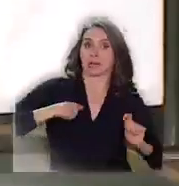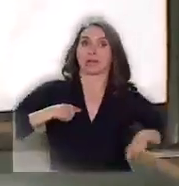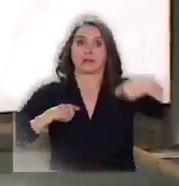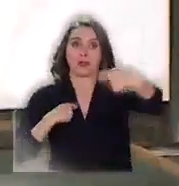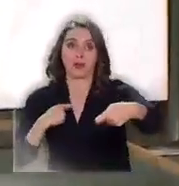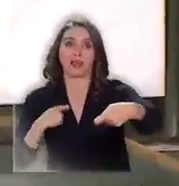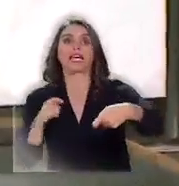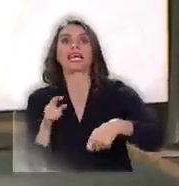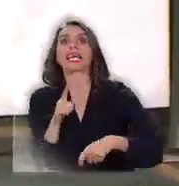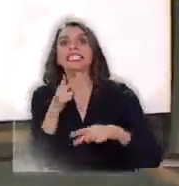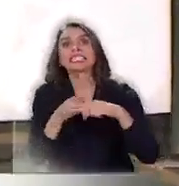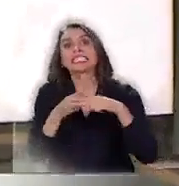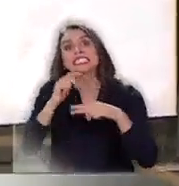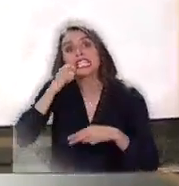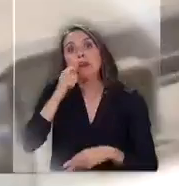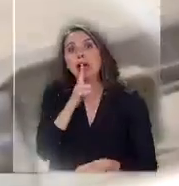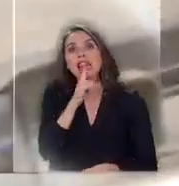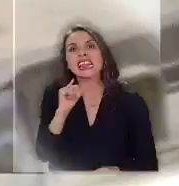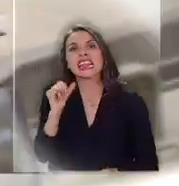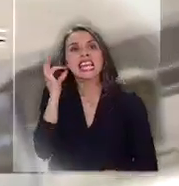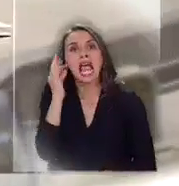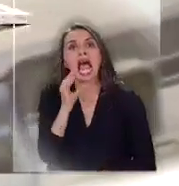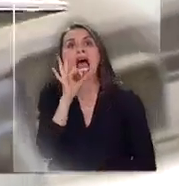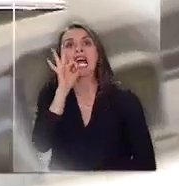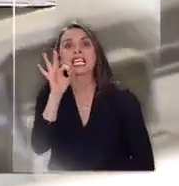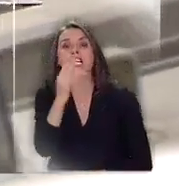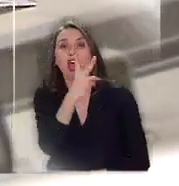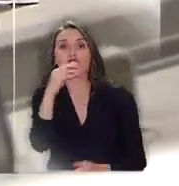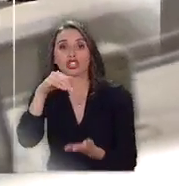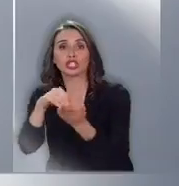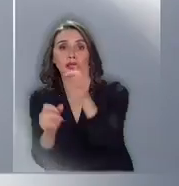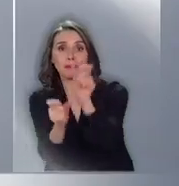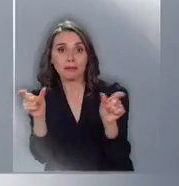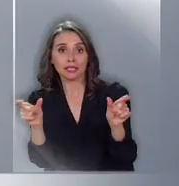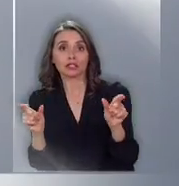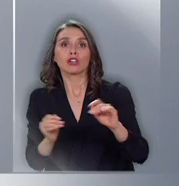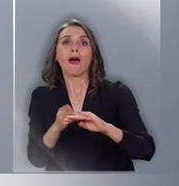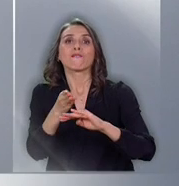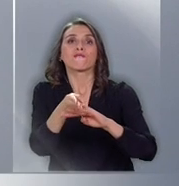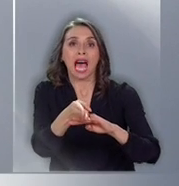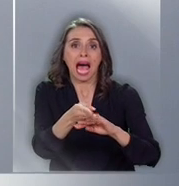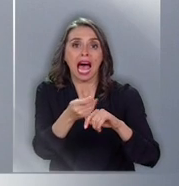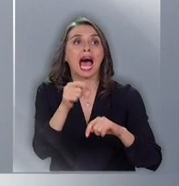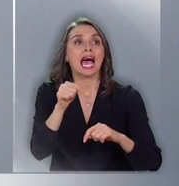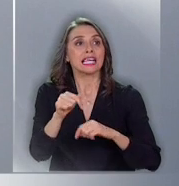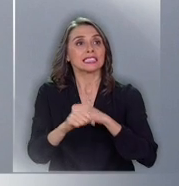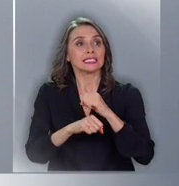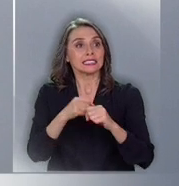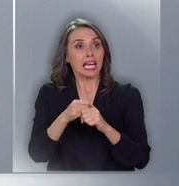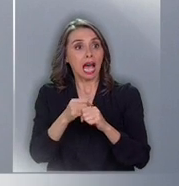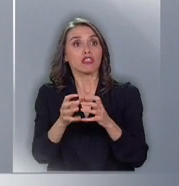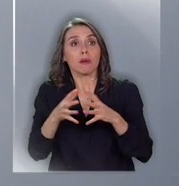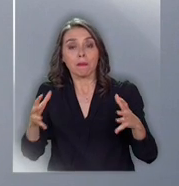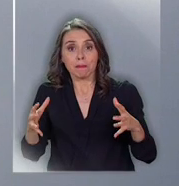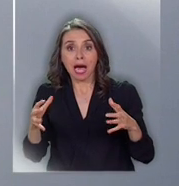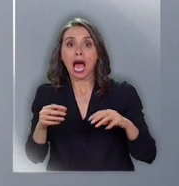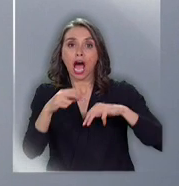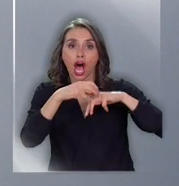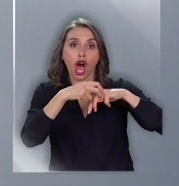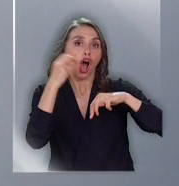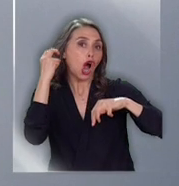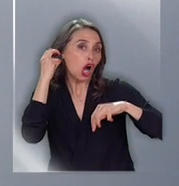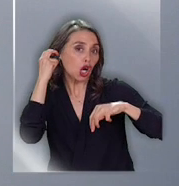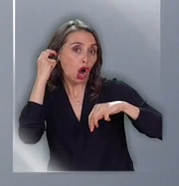Fácil. La tía rica es la salvación de casi 200.000 chilenos que acuden por su generosidad, una que este año se expandió porque los que empeñan una joya podrán